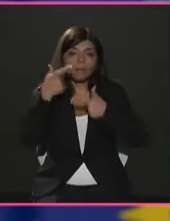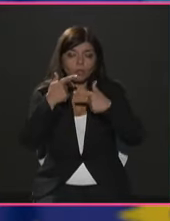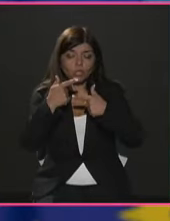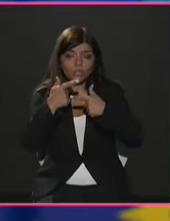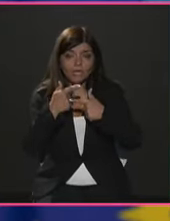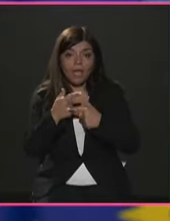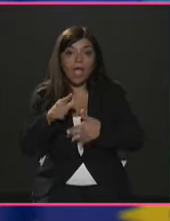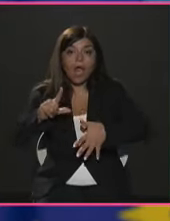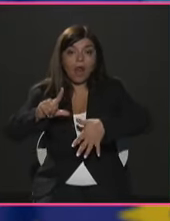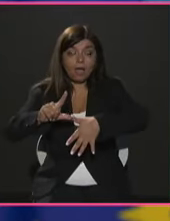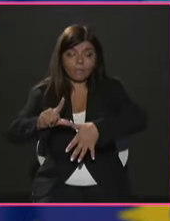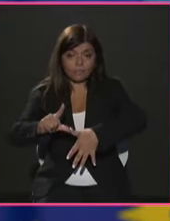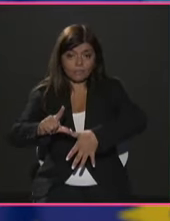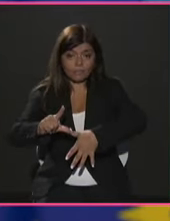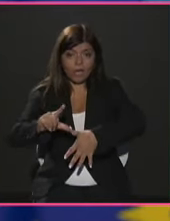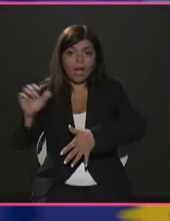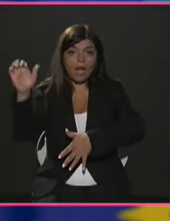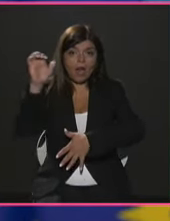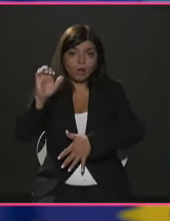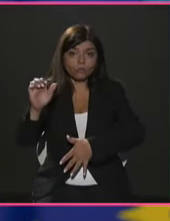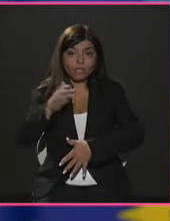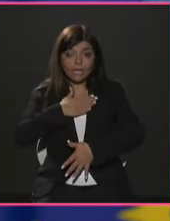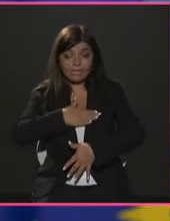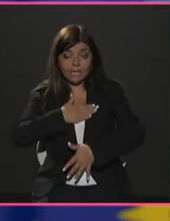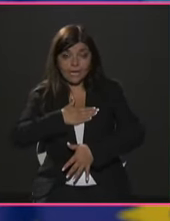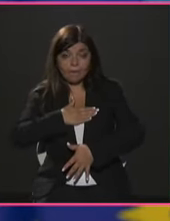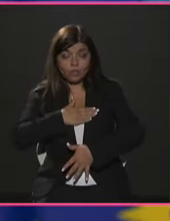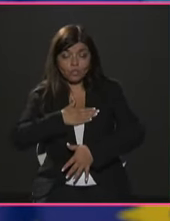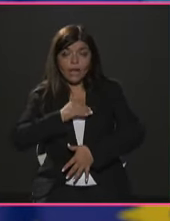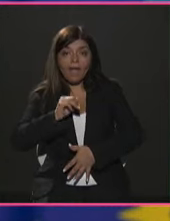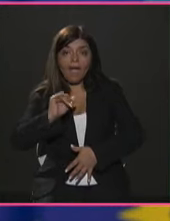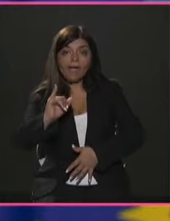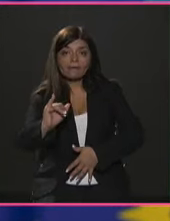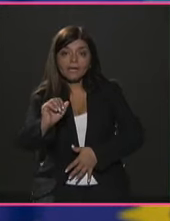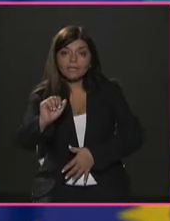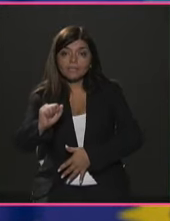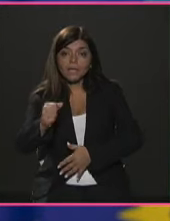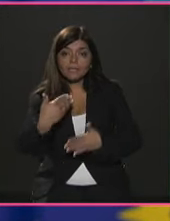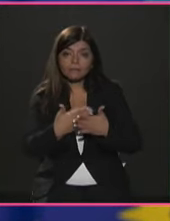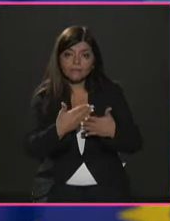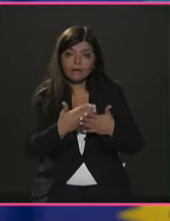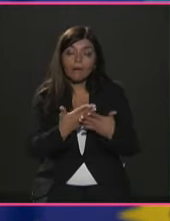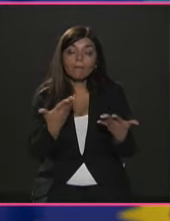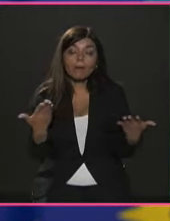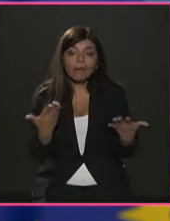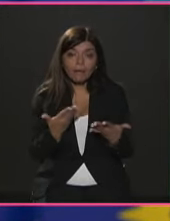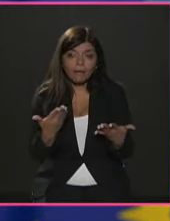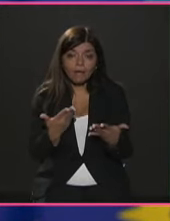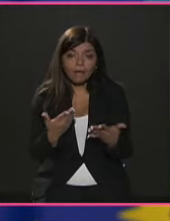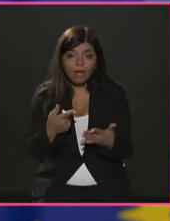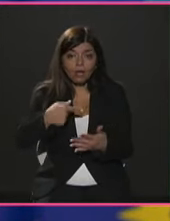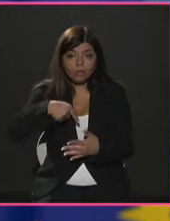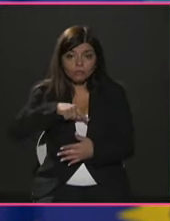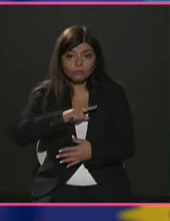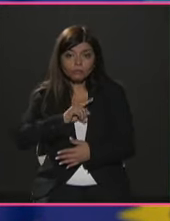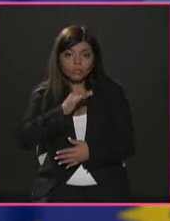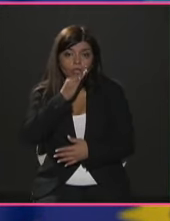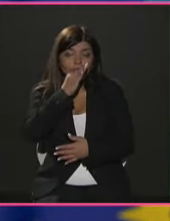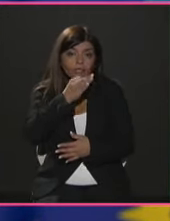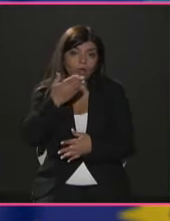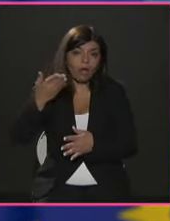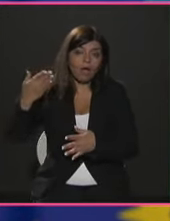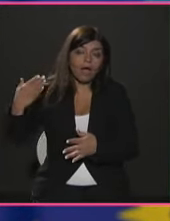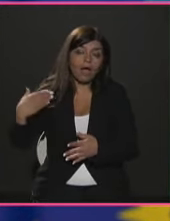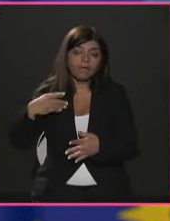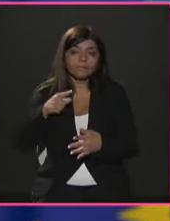ni en América Latina ni en Europa queremos que la inteligencia artificial sirva para hacer realidad lo que contó orwell